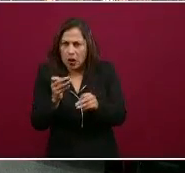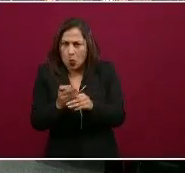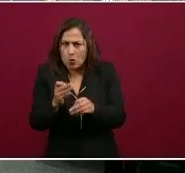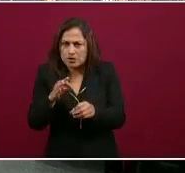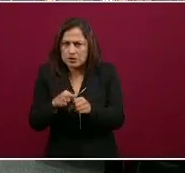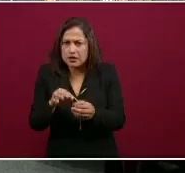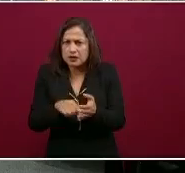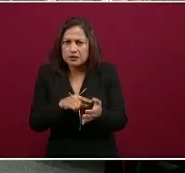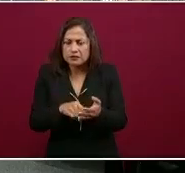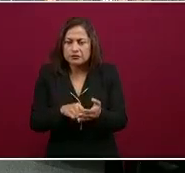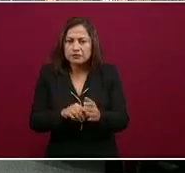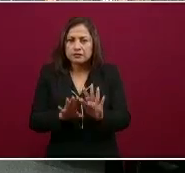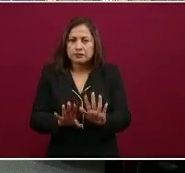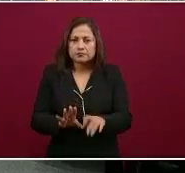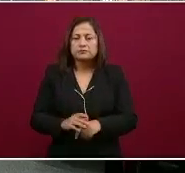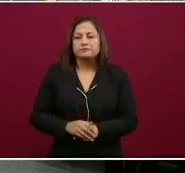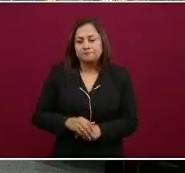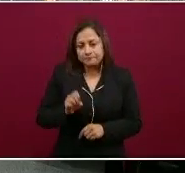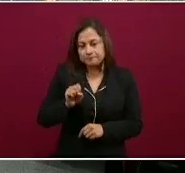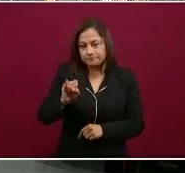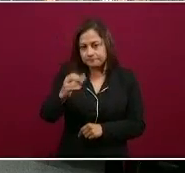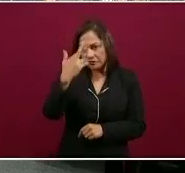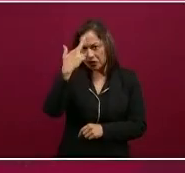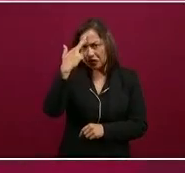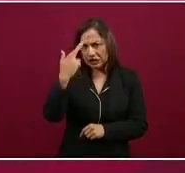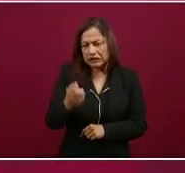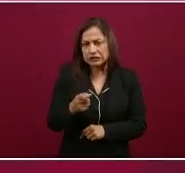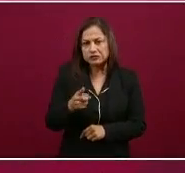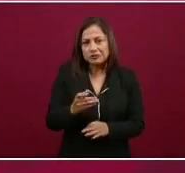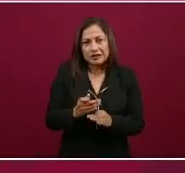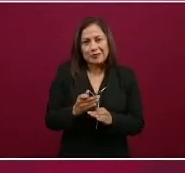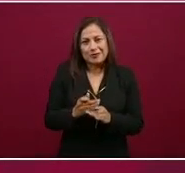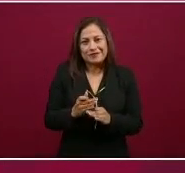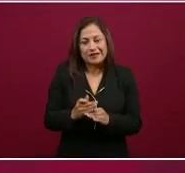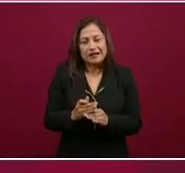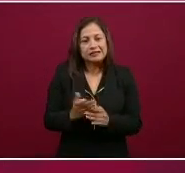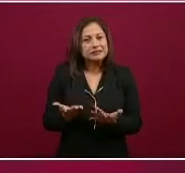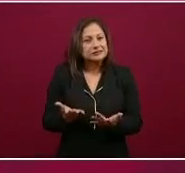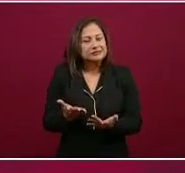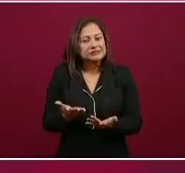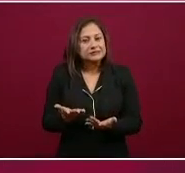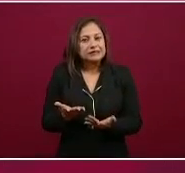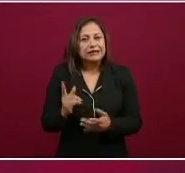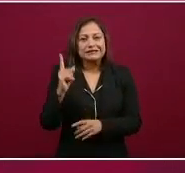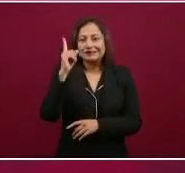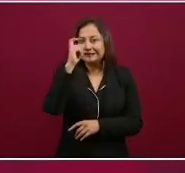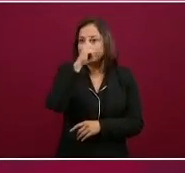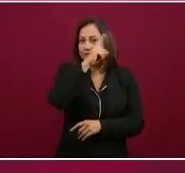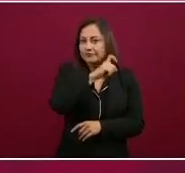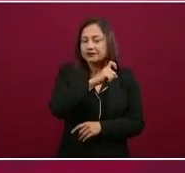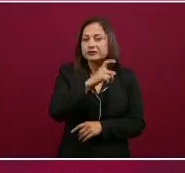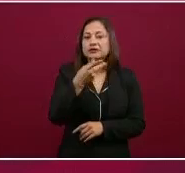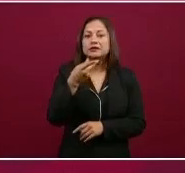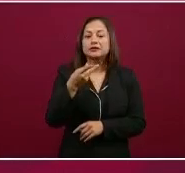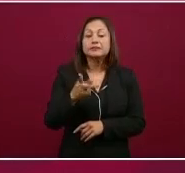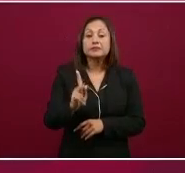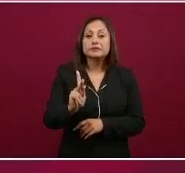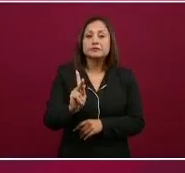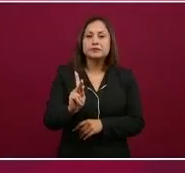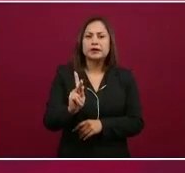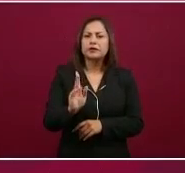que se dan en circunstancias especiales, que también hay que entender qué está